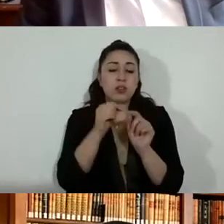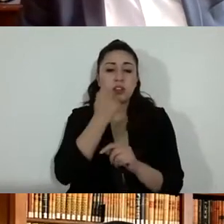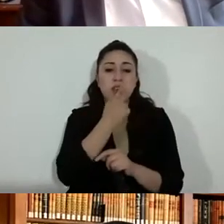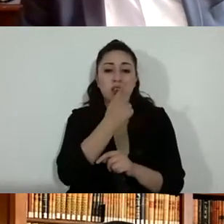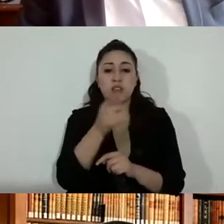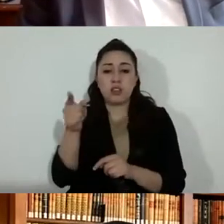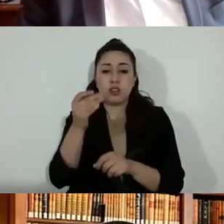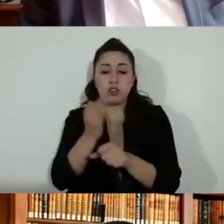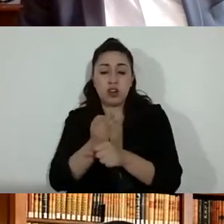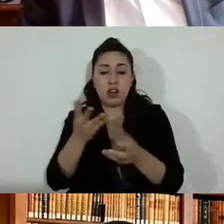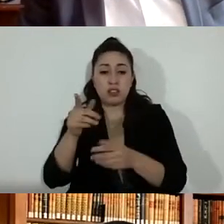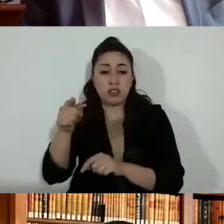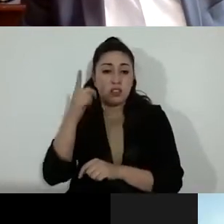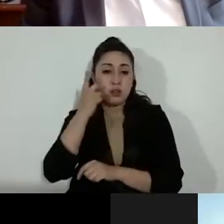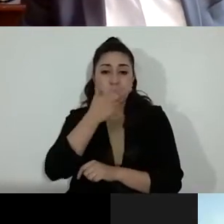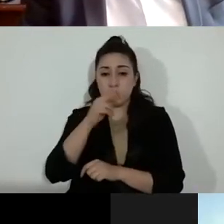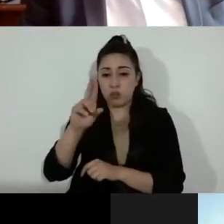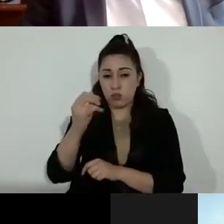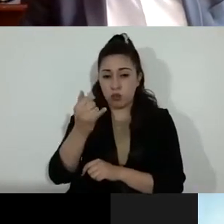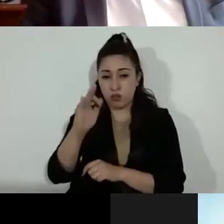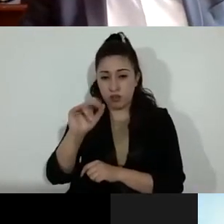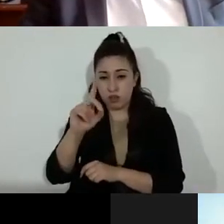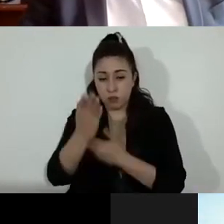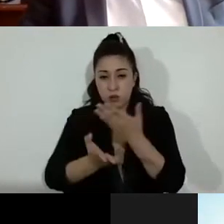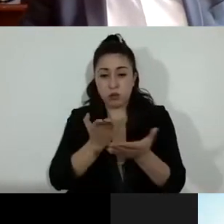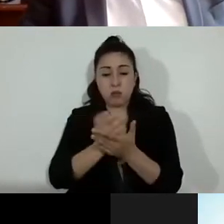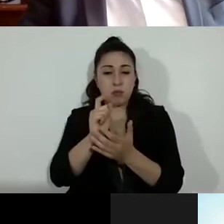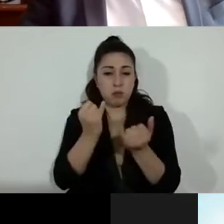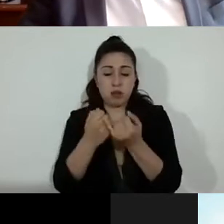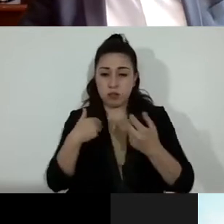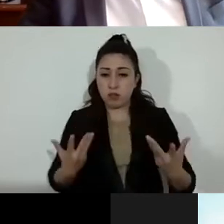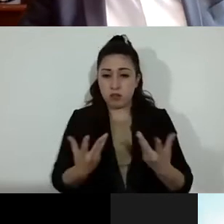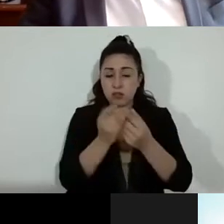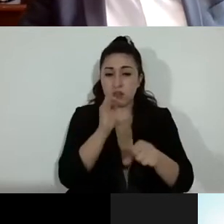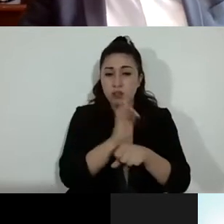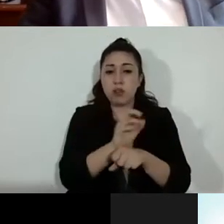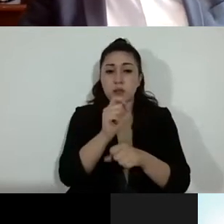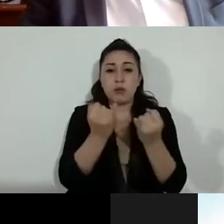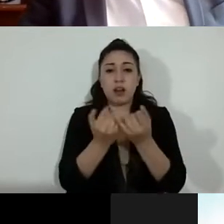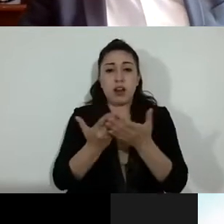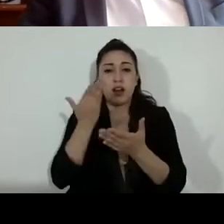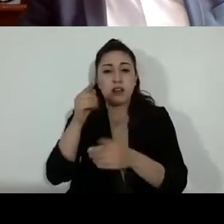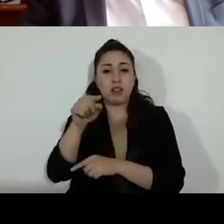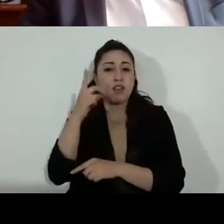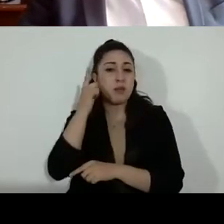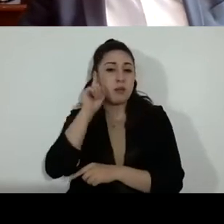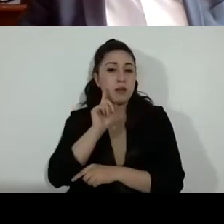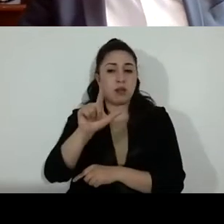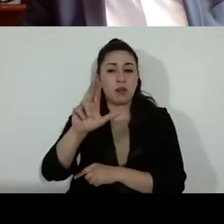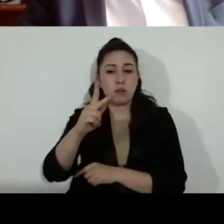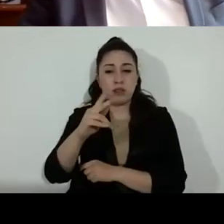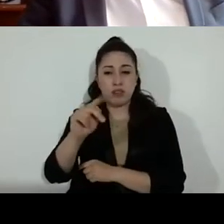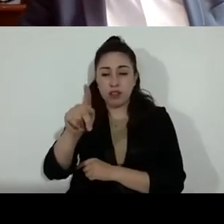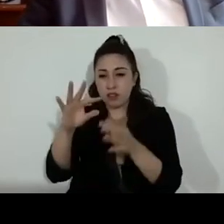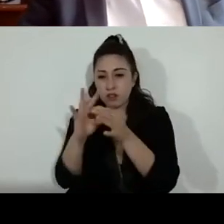Roy Fitz y comentar, como lo señaló la diputada Lupita, que efectivamente